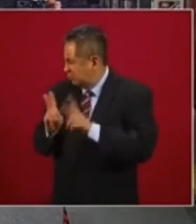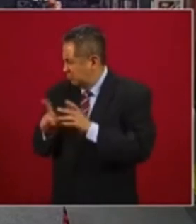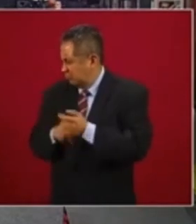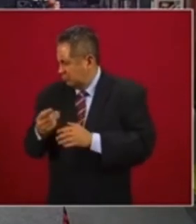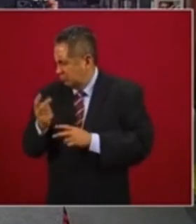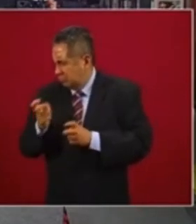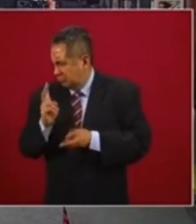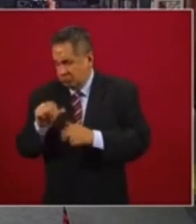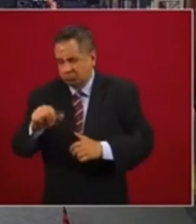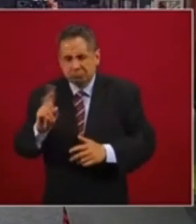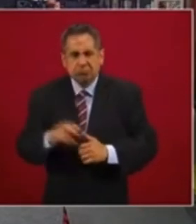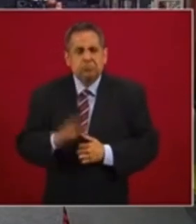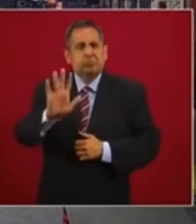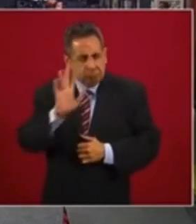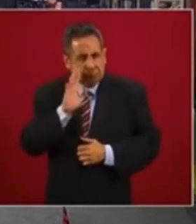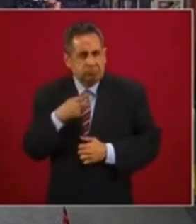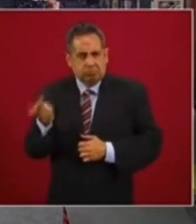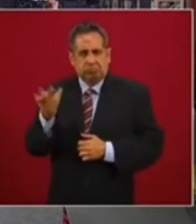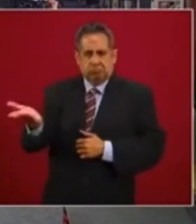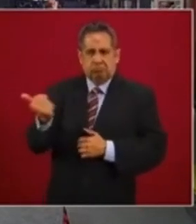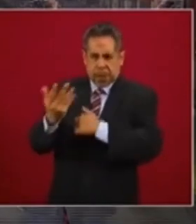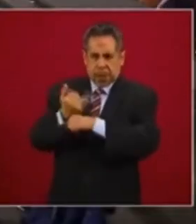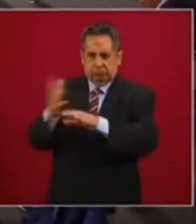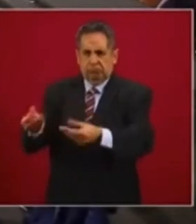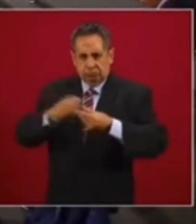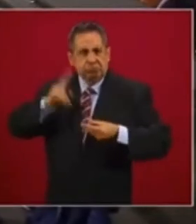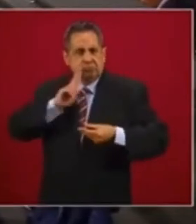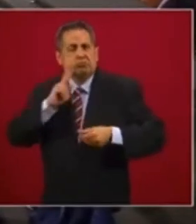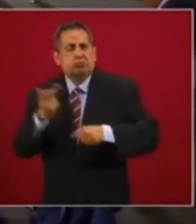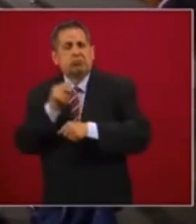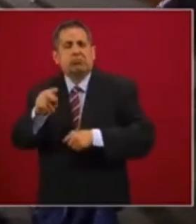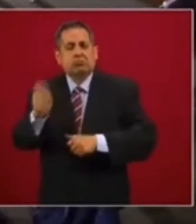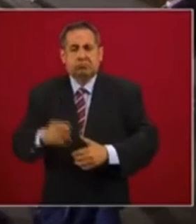En la mesa. No, oye, pero vamos a pedir información. Sí, y lo vamos a ver.